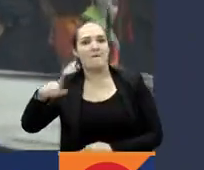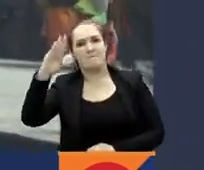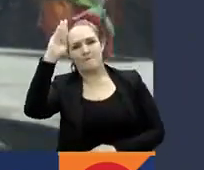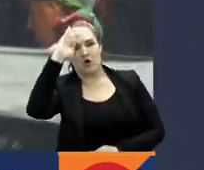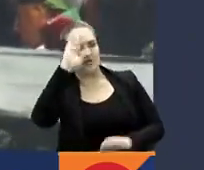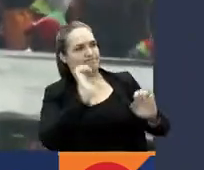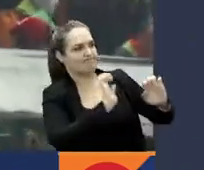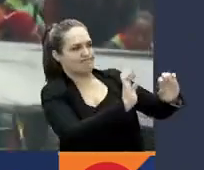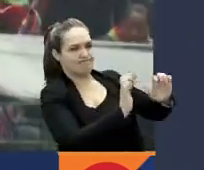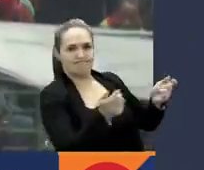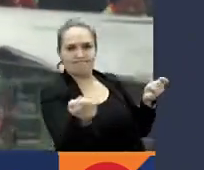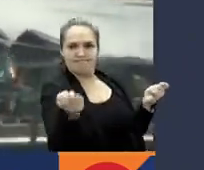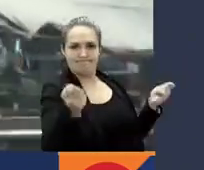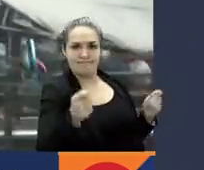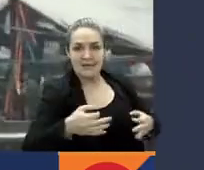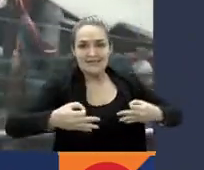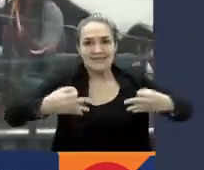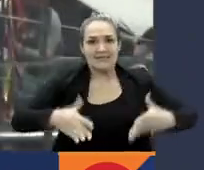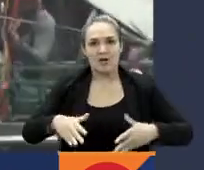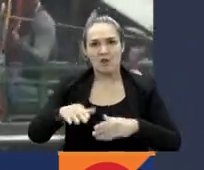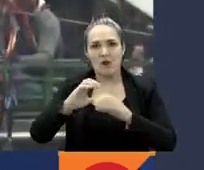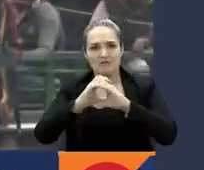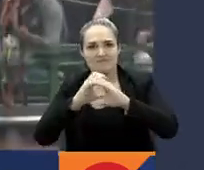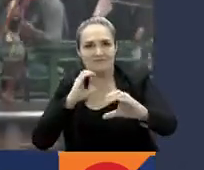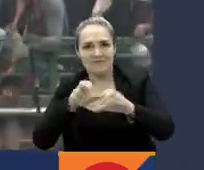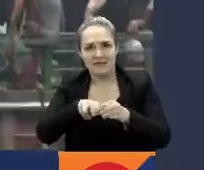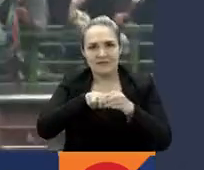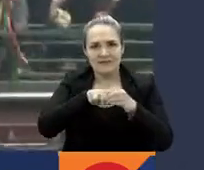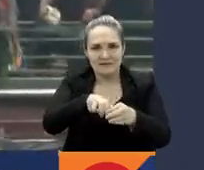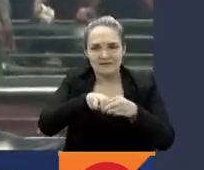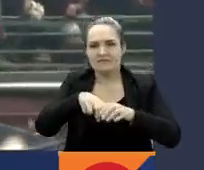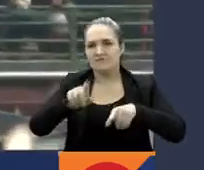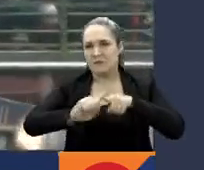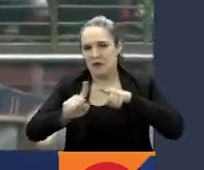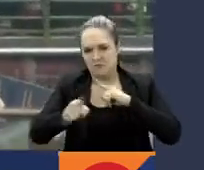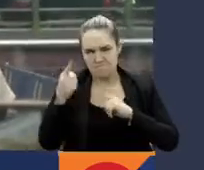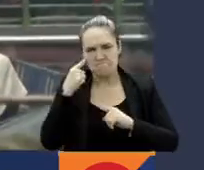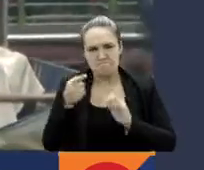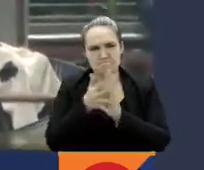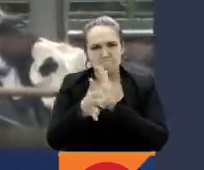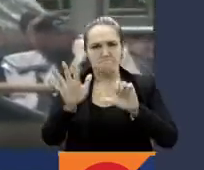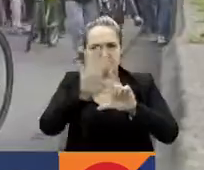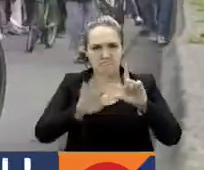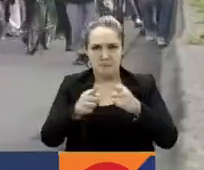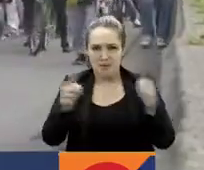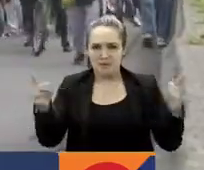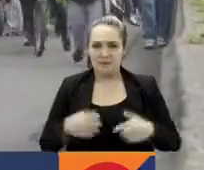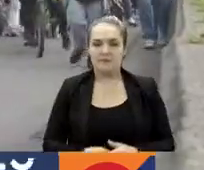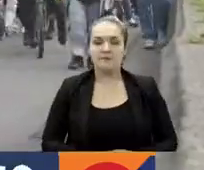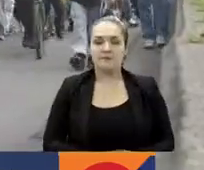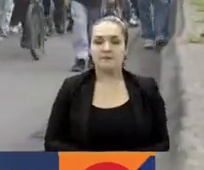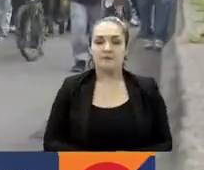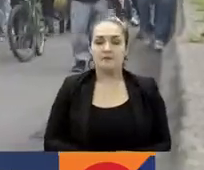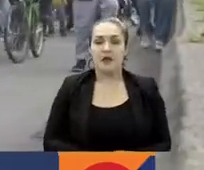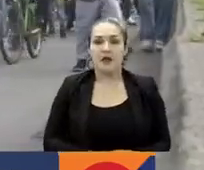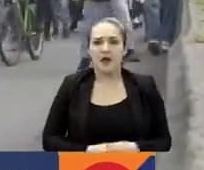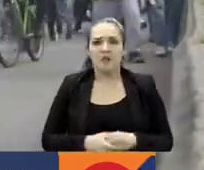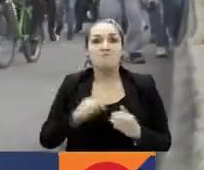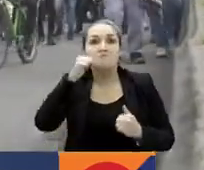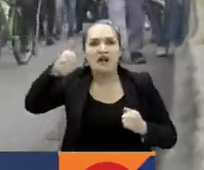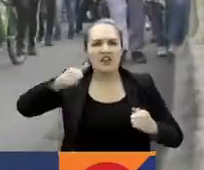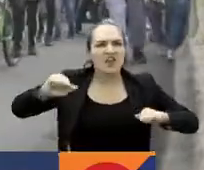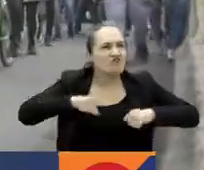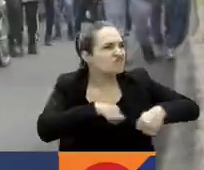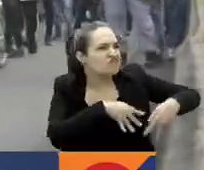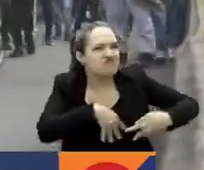salvaguardar y poder dar seguridad a los ciudadanos se lo contamos todo en esta nota las movilizaciones están